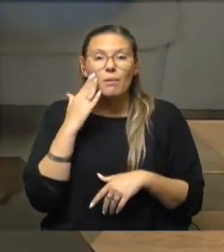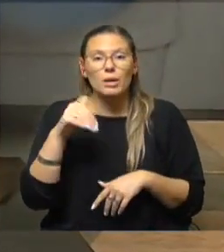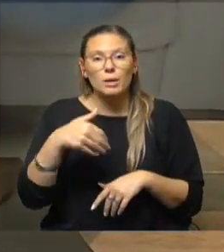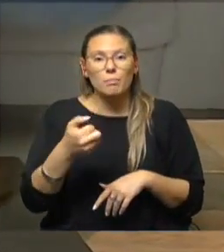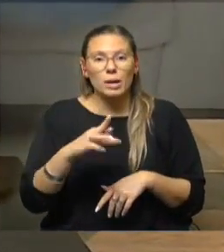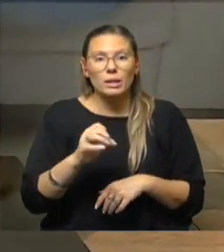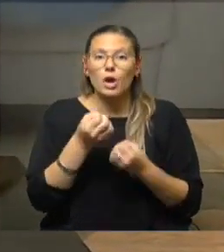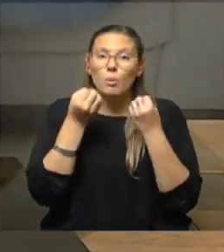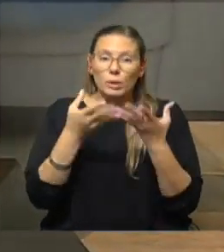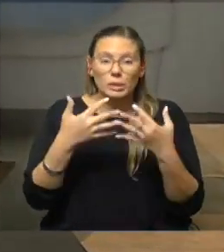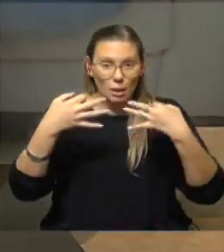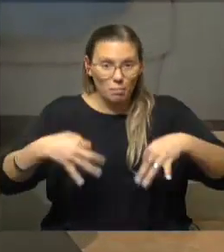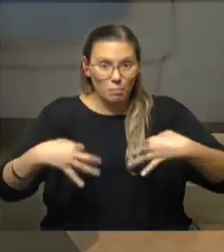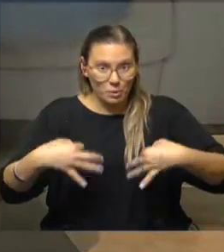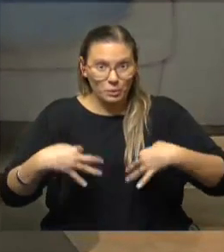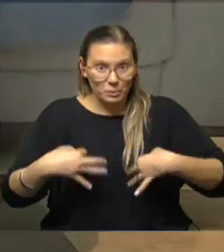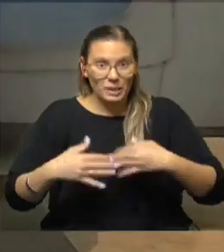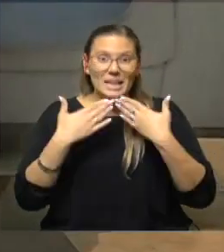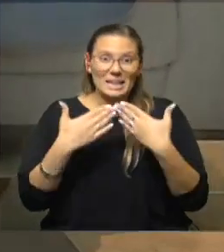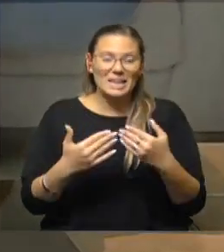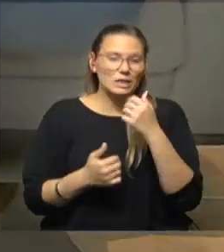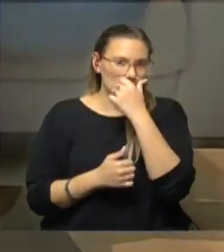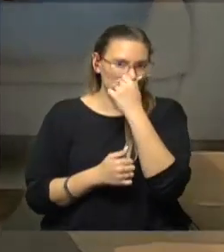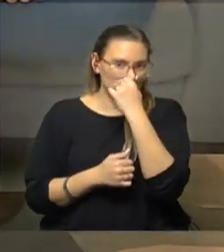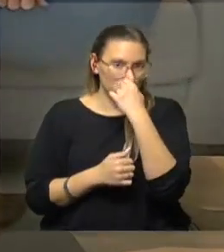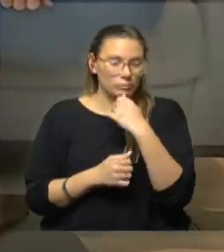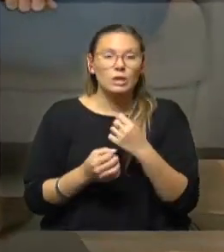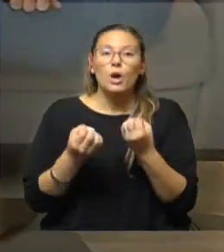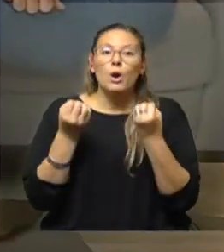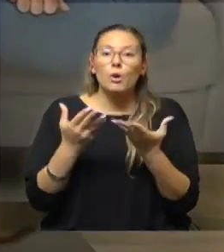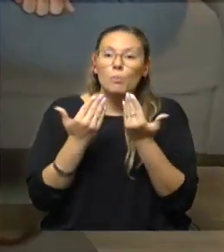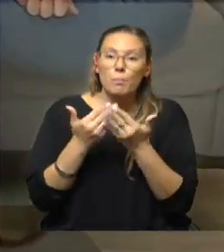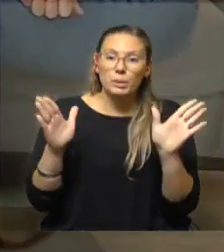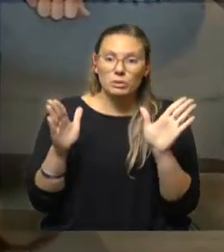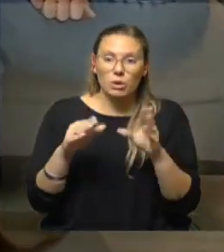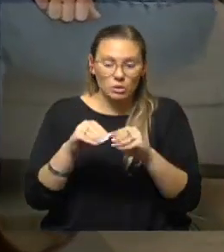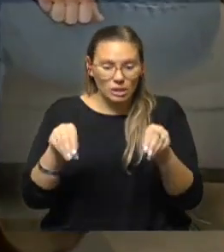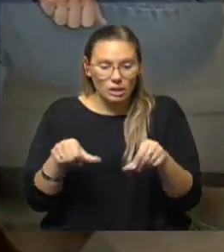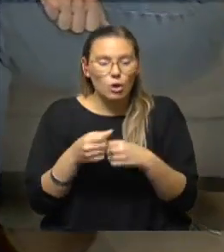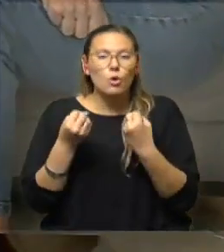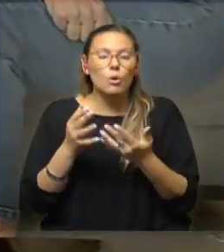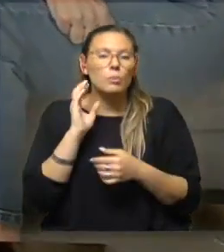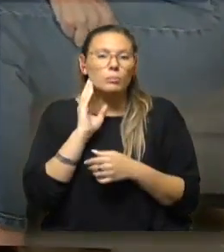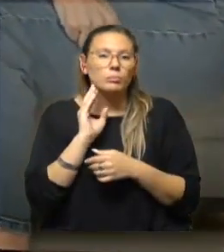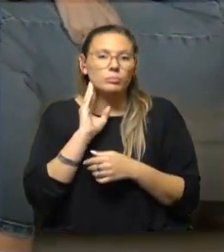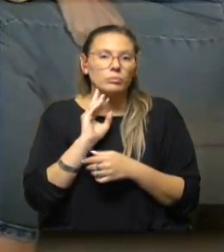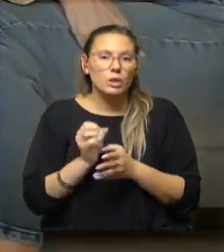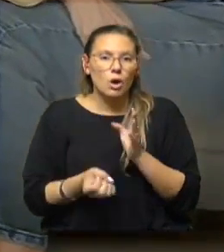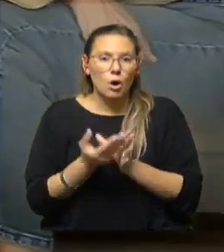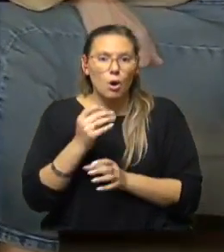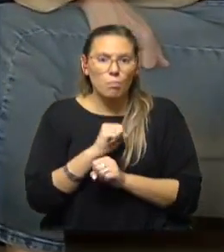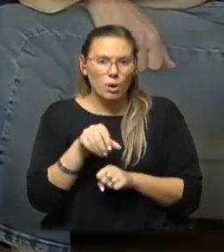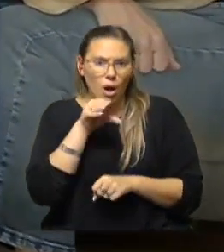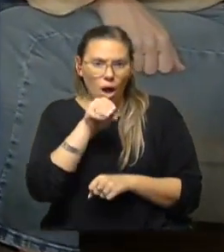estás? Bien, muy bien, gracias. ¿Cómo empezó Territorios? ¿Puedo hablar en